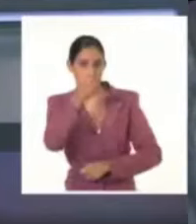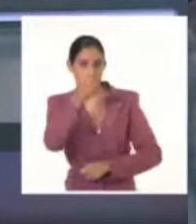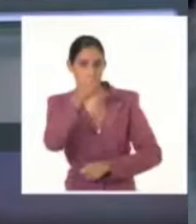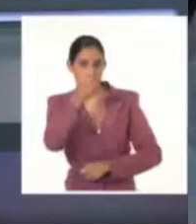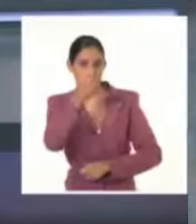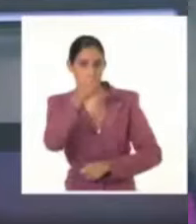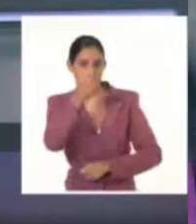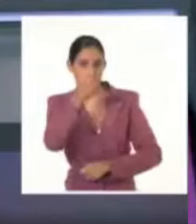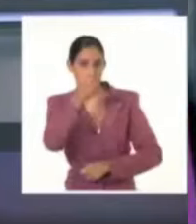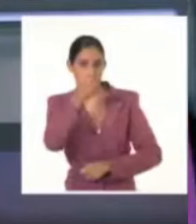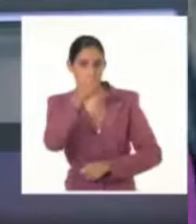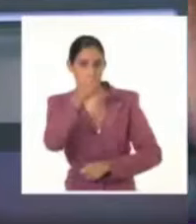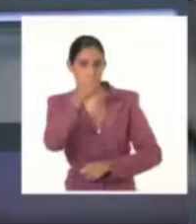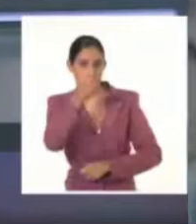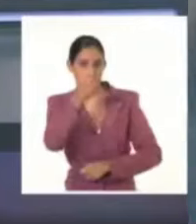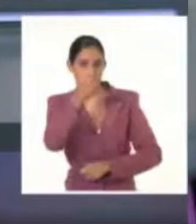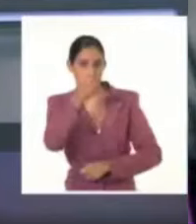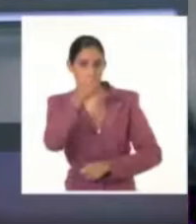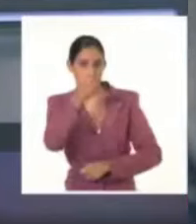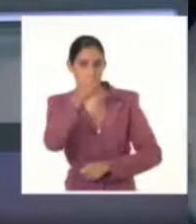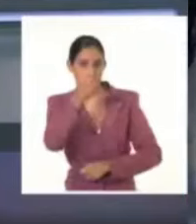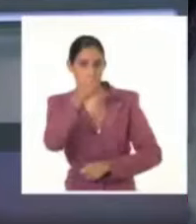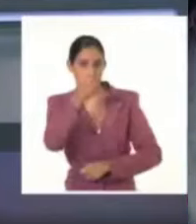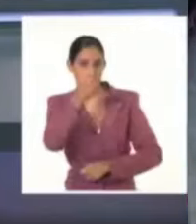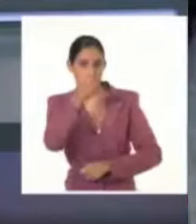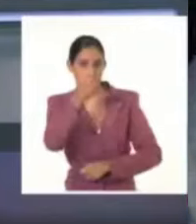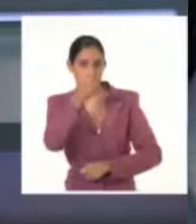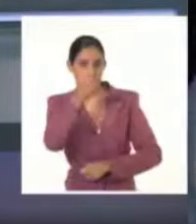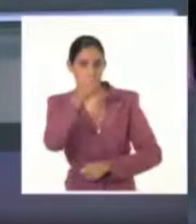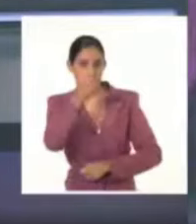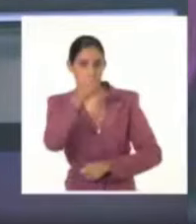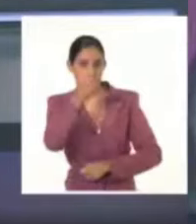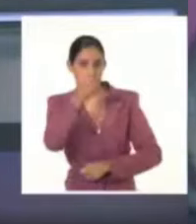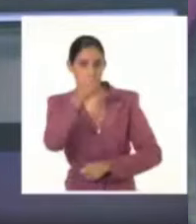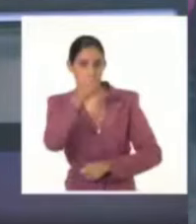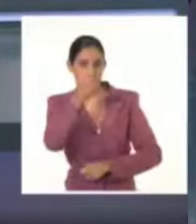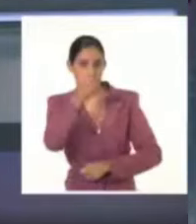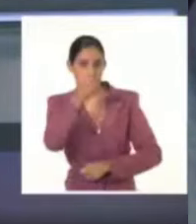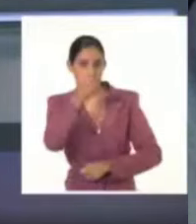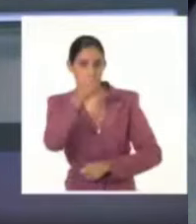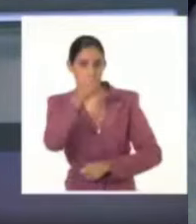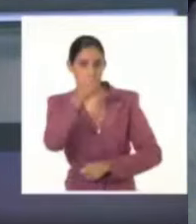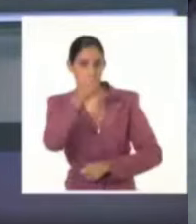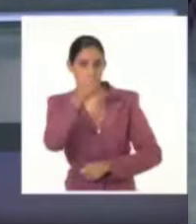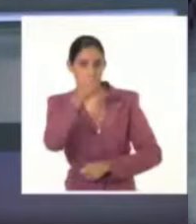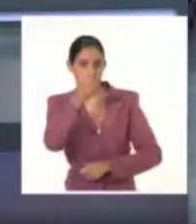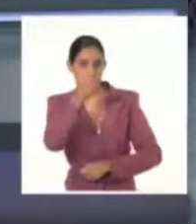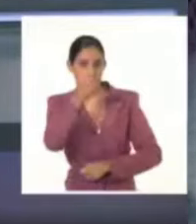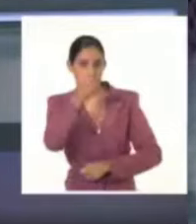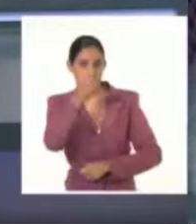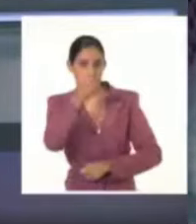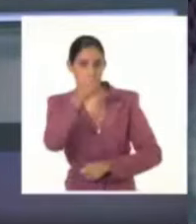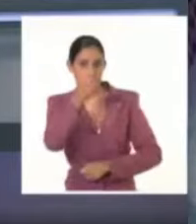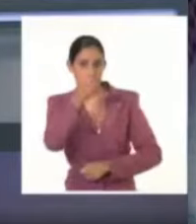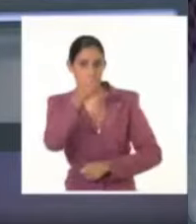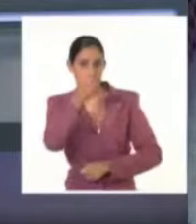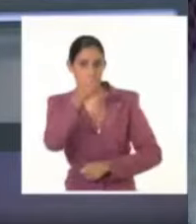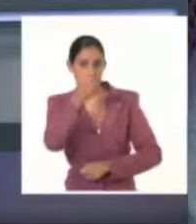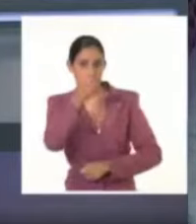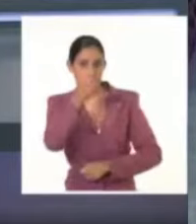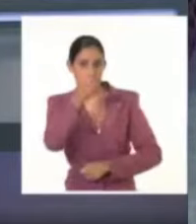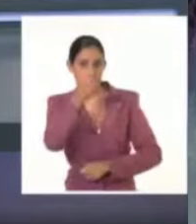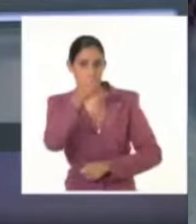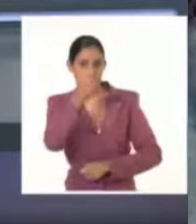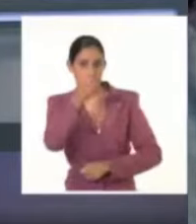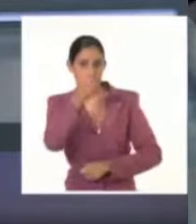la isla, de Guantánamo a Mayabeque, prácticamente a la punta del país. ¿Tú crees que hay economía que resista el despilfarro esto?